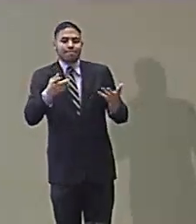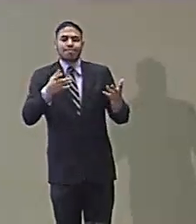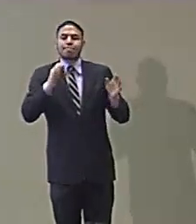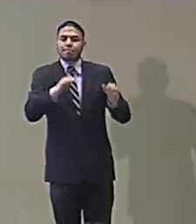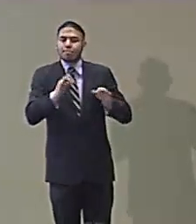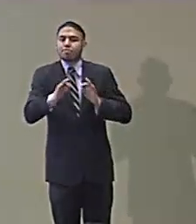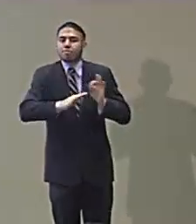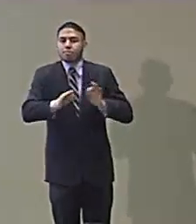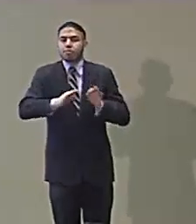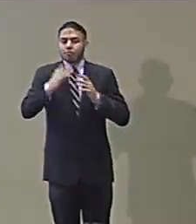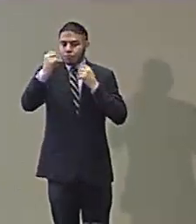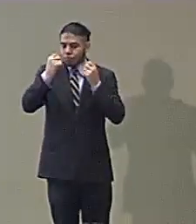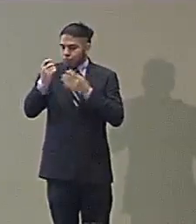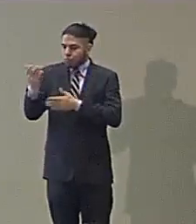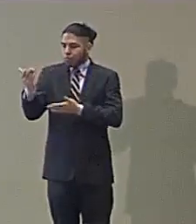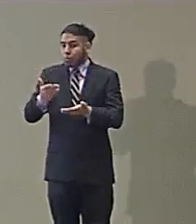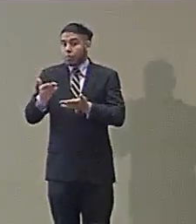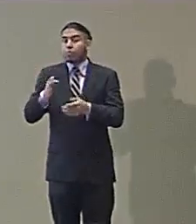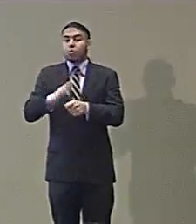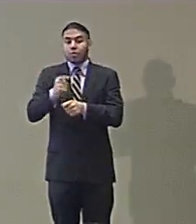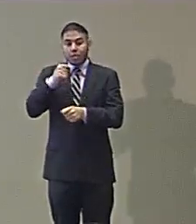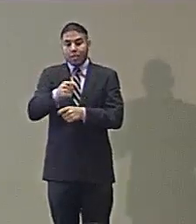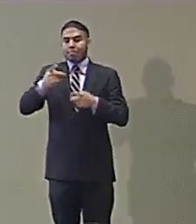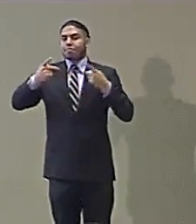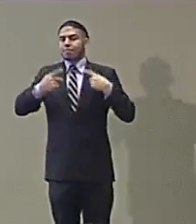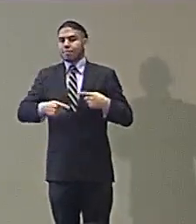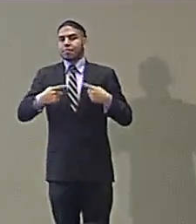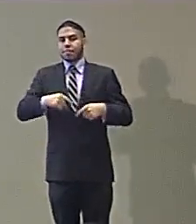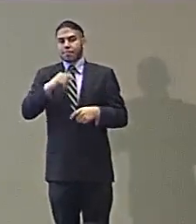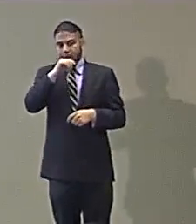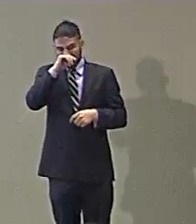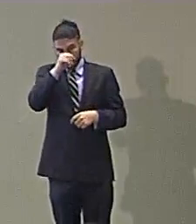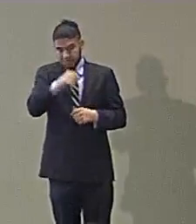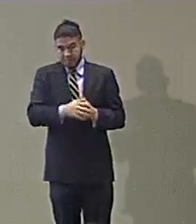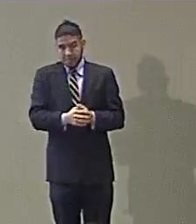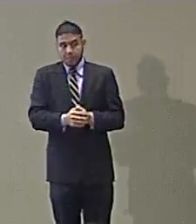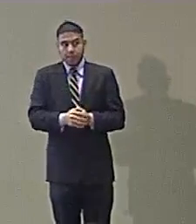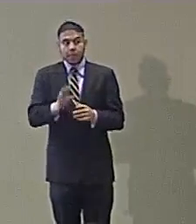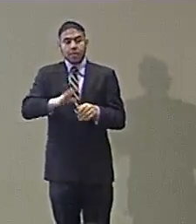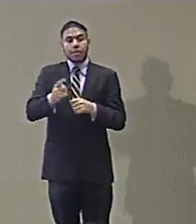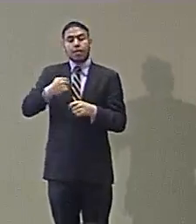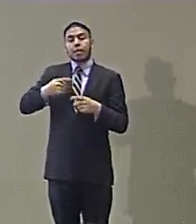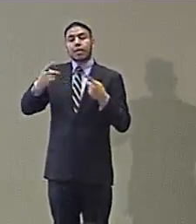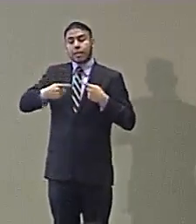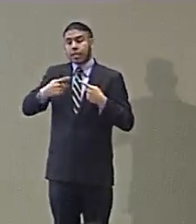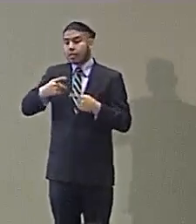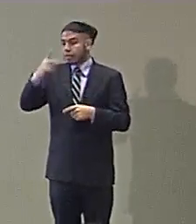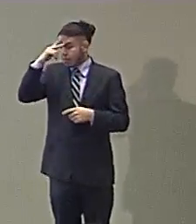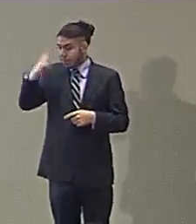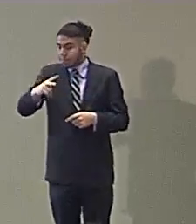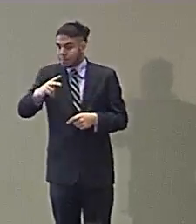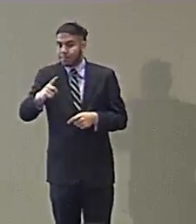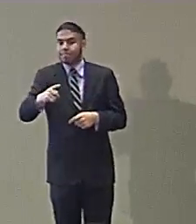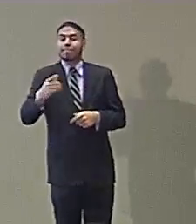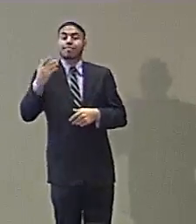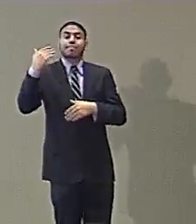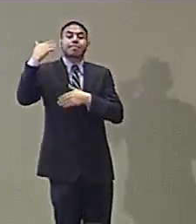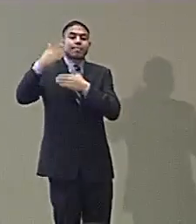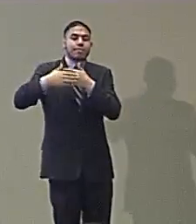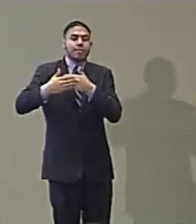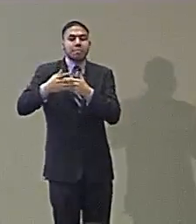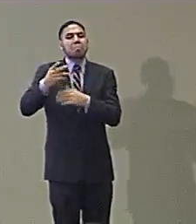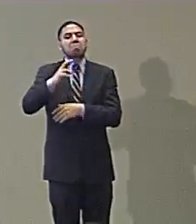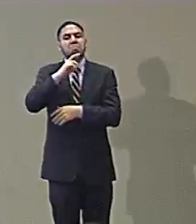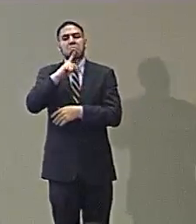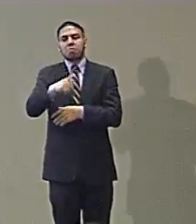el fin es la gente y de lo que se trata es que a la gente a los mexicanos les vaya y nos vaya mejor y en este caso